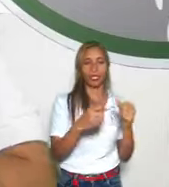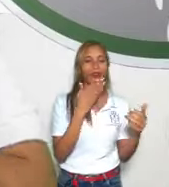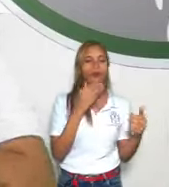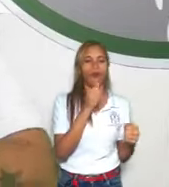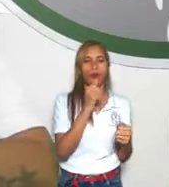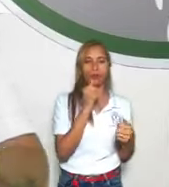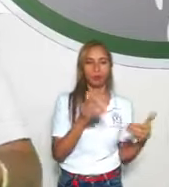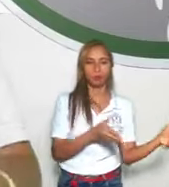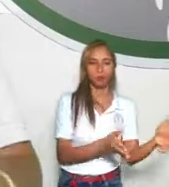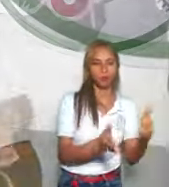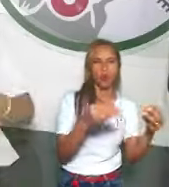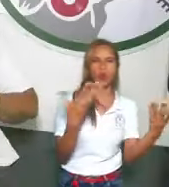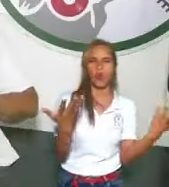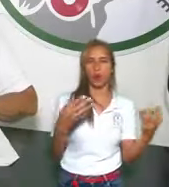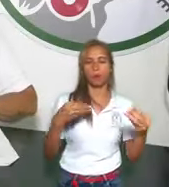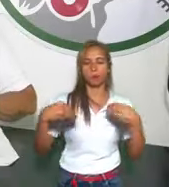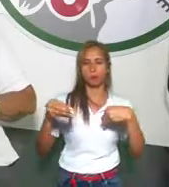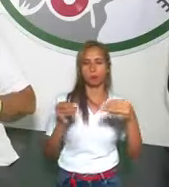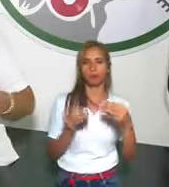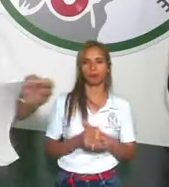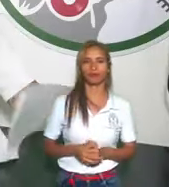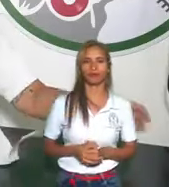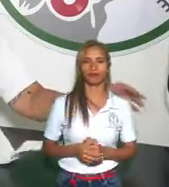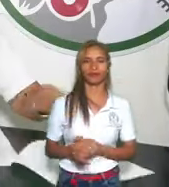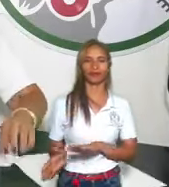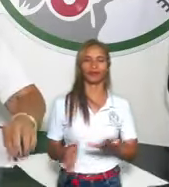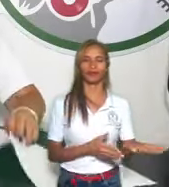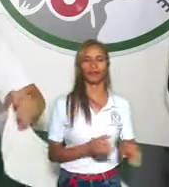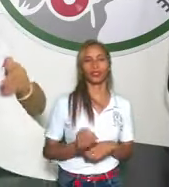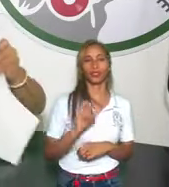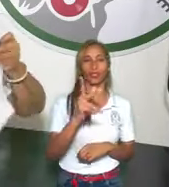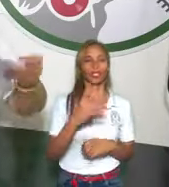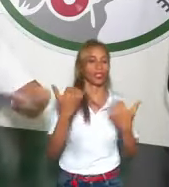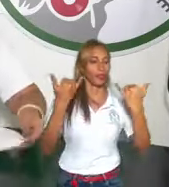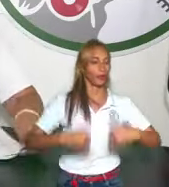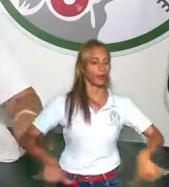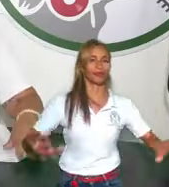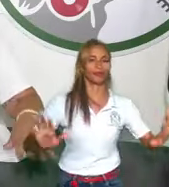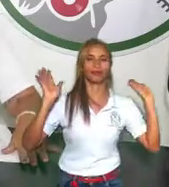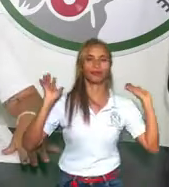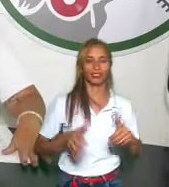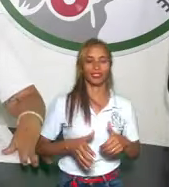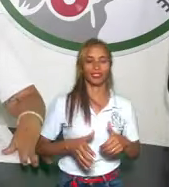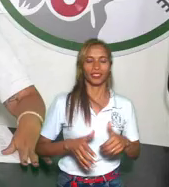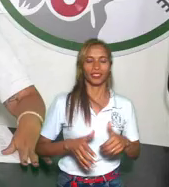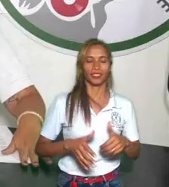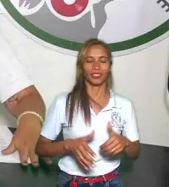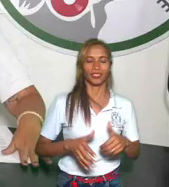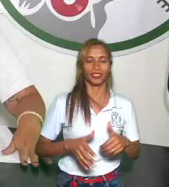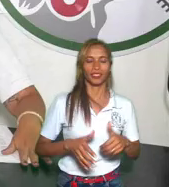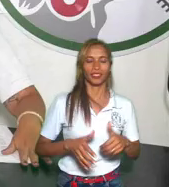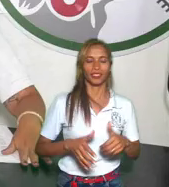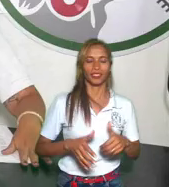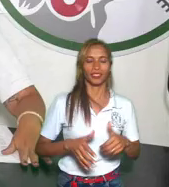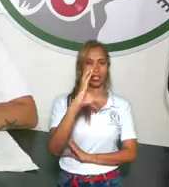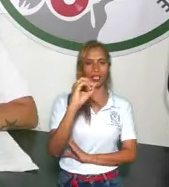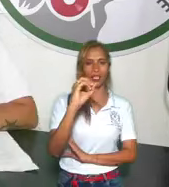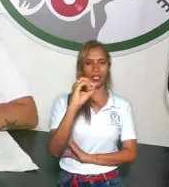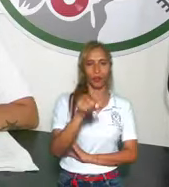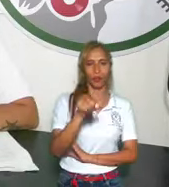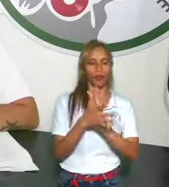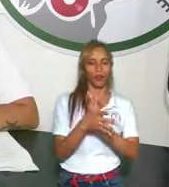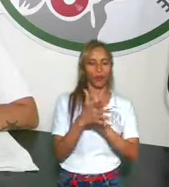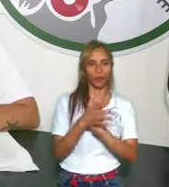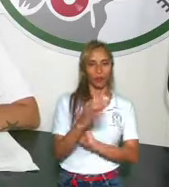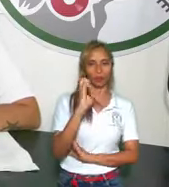plástico. Lady, así llegamos entonces al final de Ecos, el informativo de Empresas Públicas de Calarcá. Muchísimas gracias al equipo